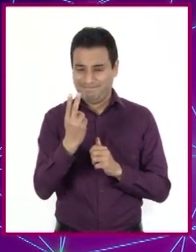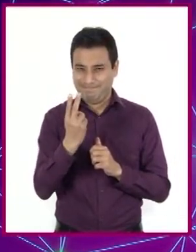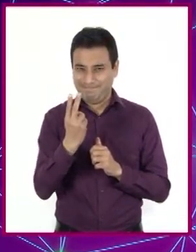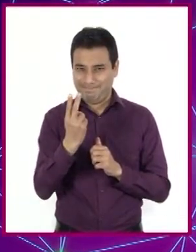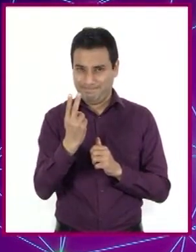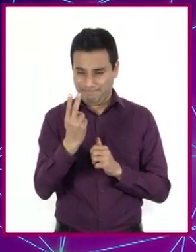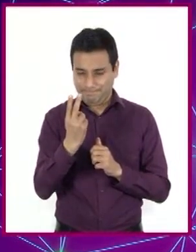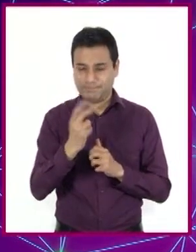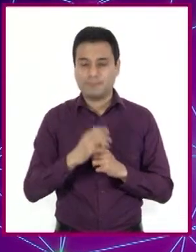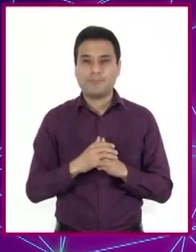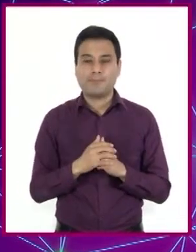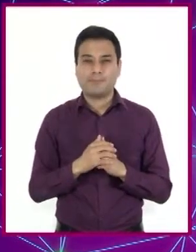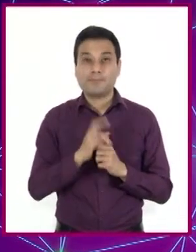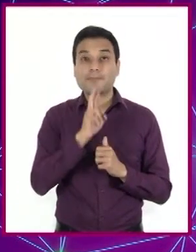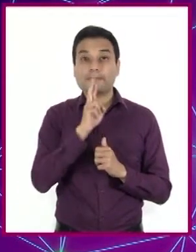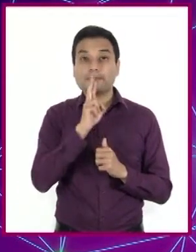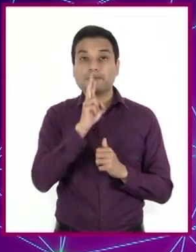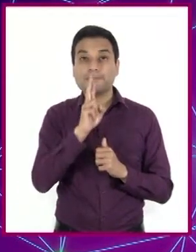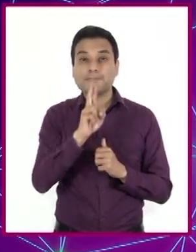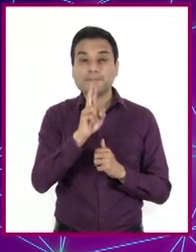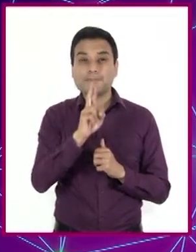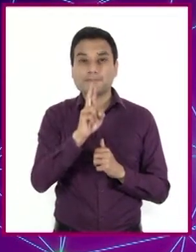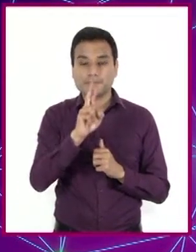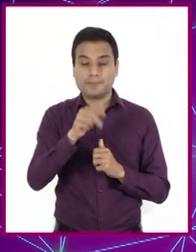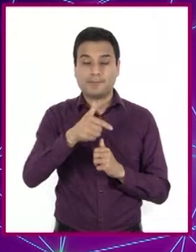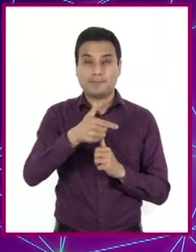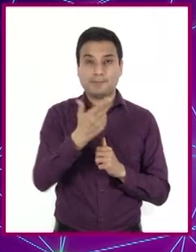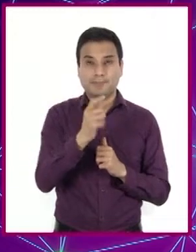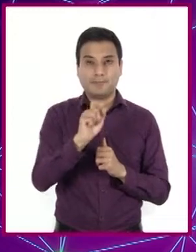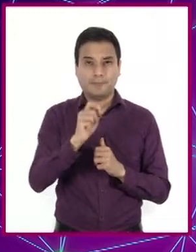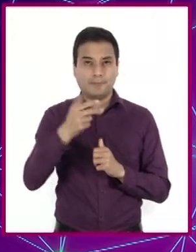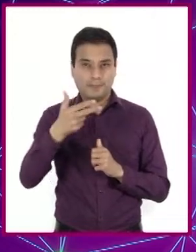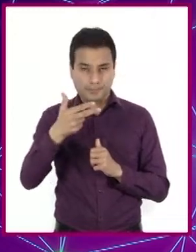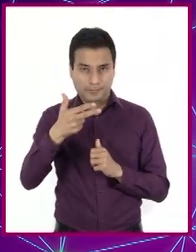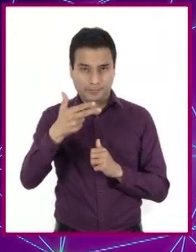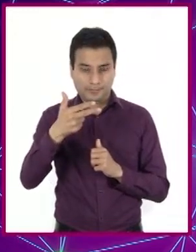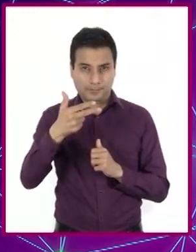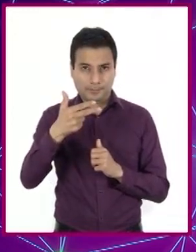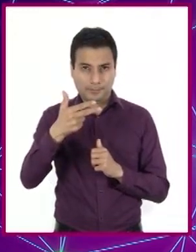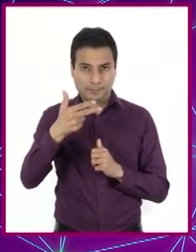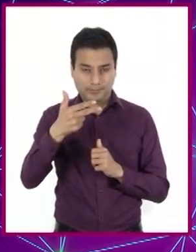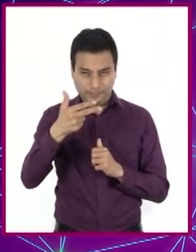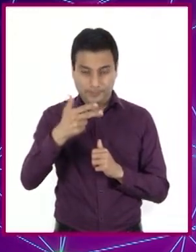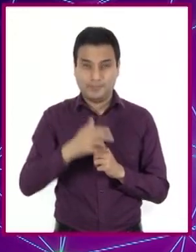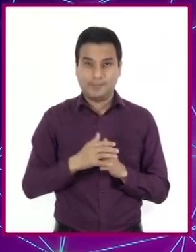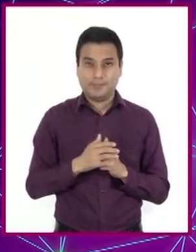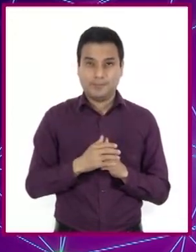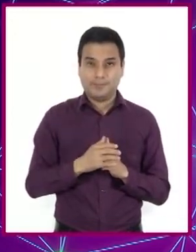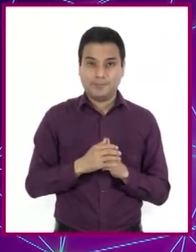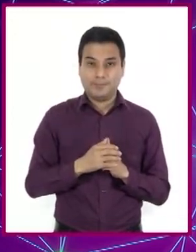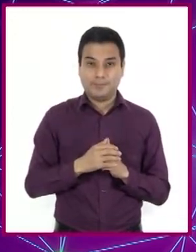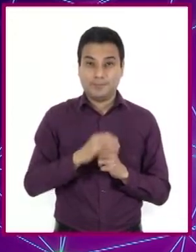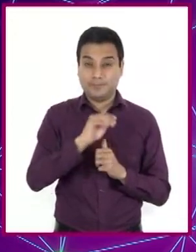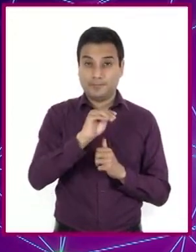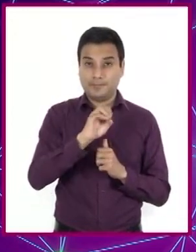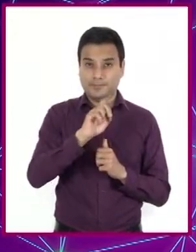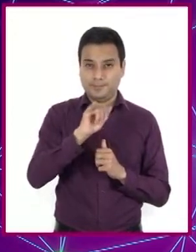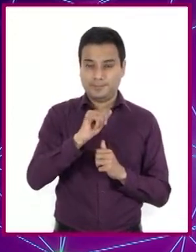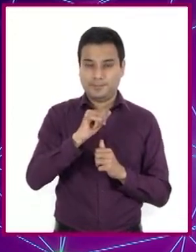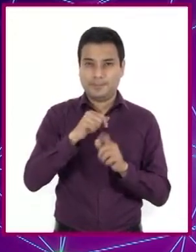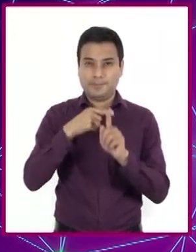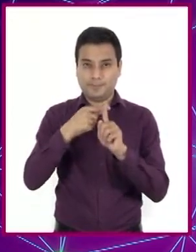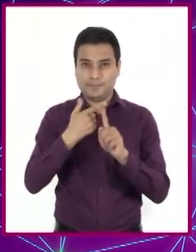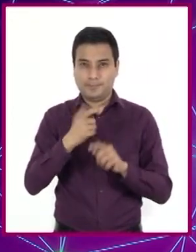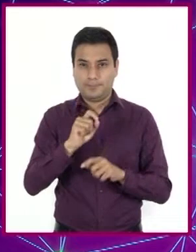de la desviación es igual a 12.8 y el valor de la media más 7.2 es igual